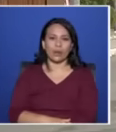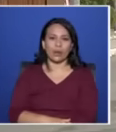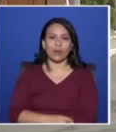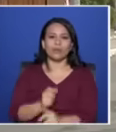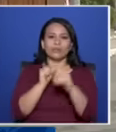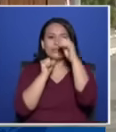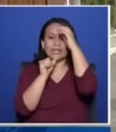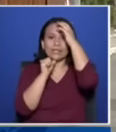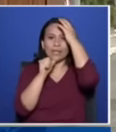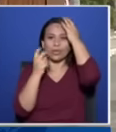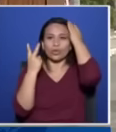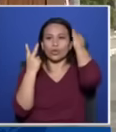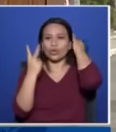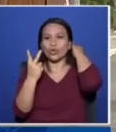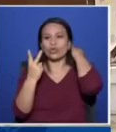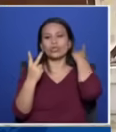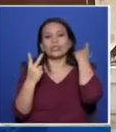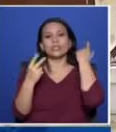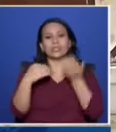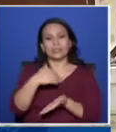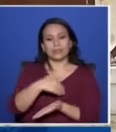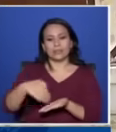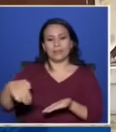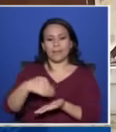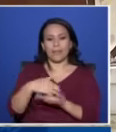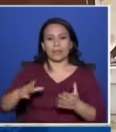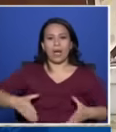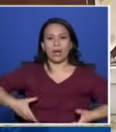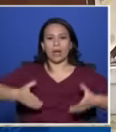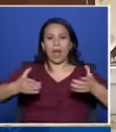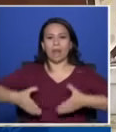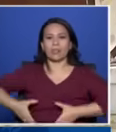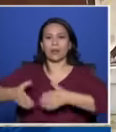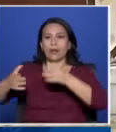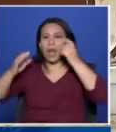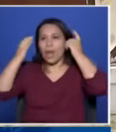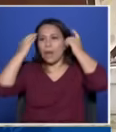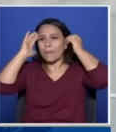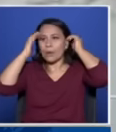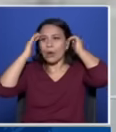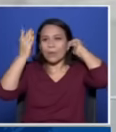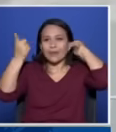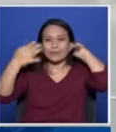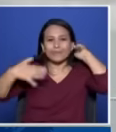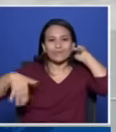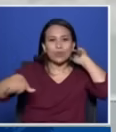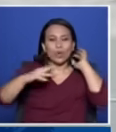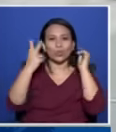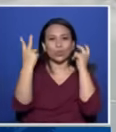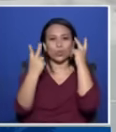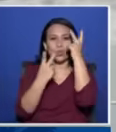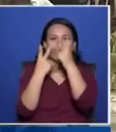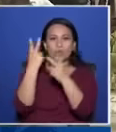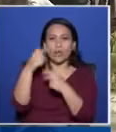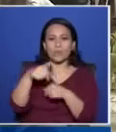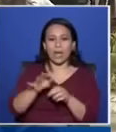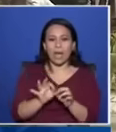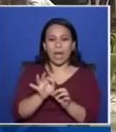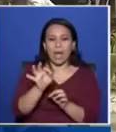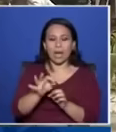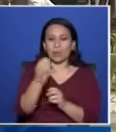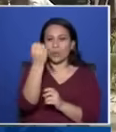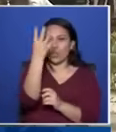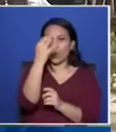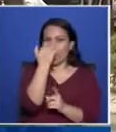Faltan menos de dos semanas para carnaval y en General Villa Mil Playas la preocupación invade al sector turístico. Este cantón está en